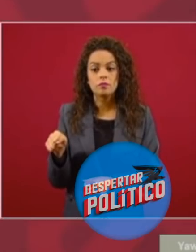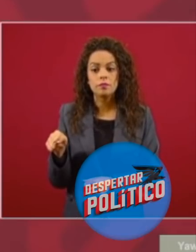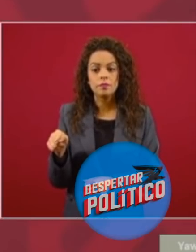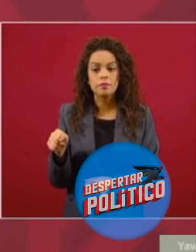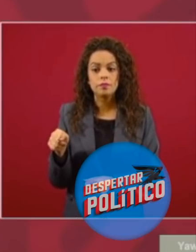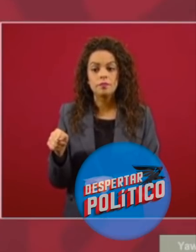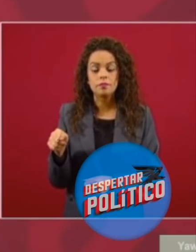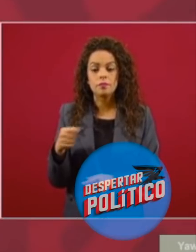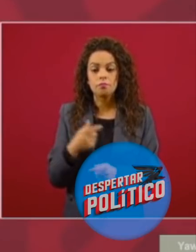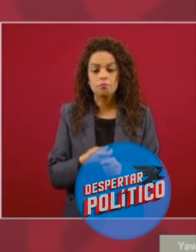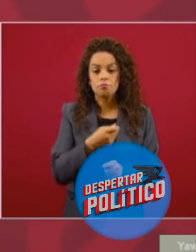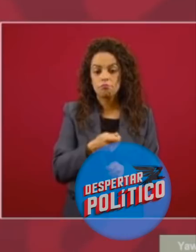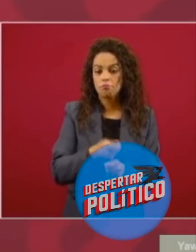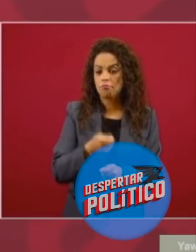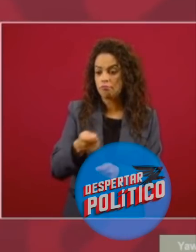palos